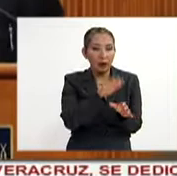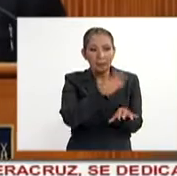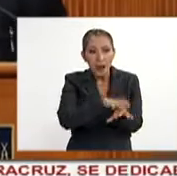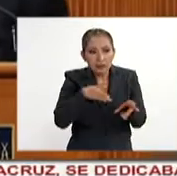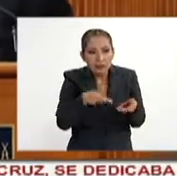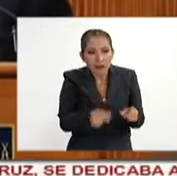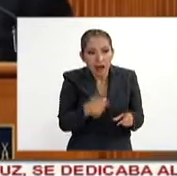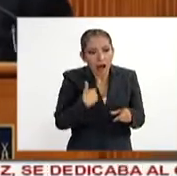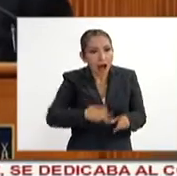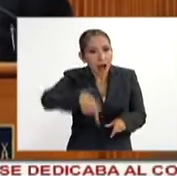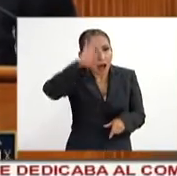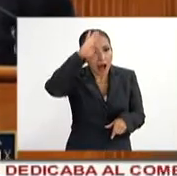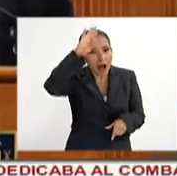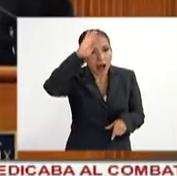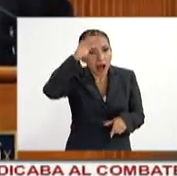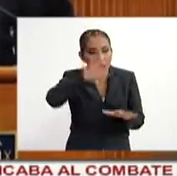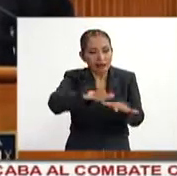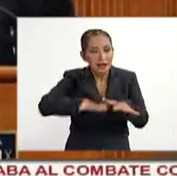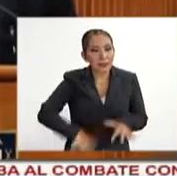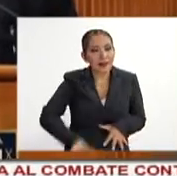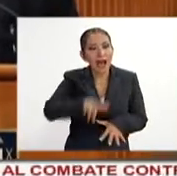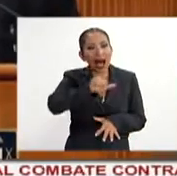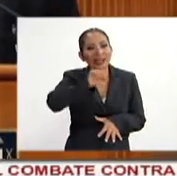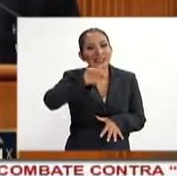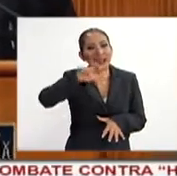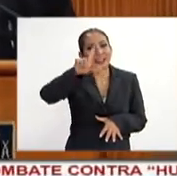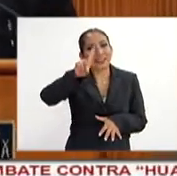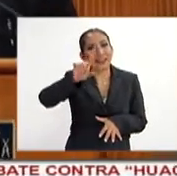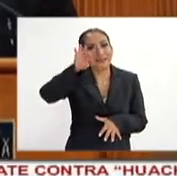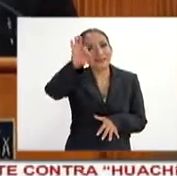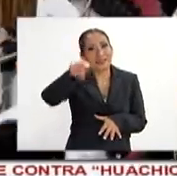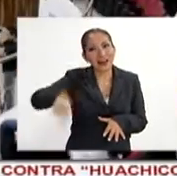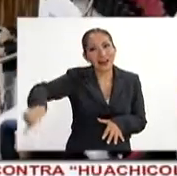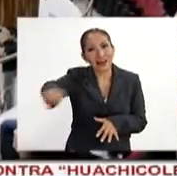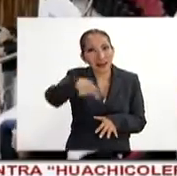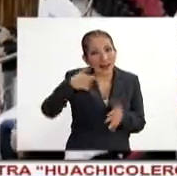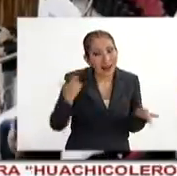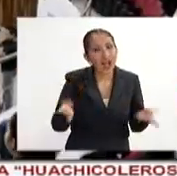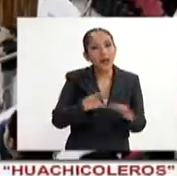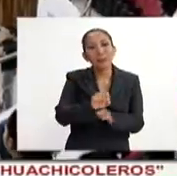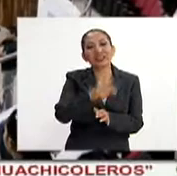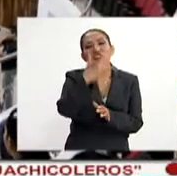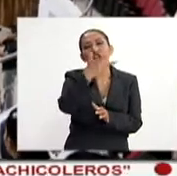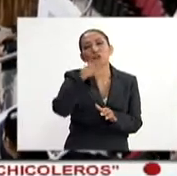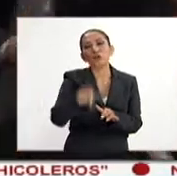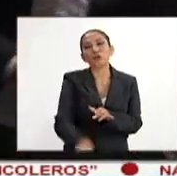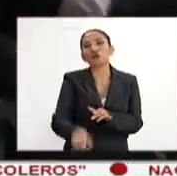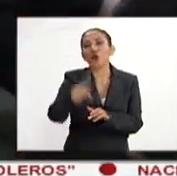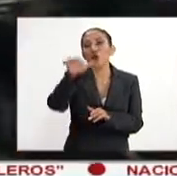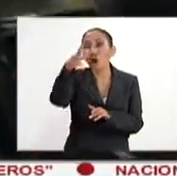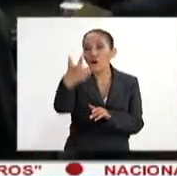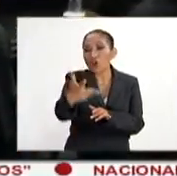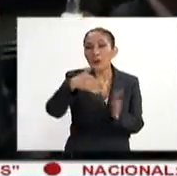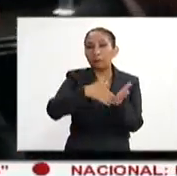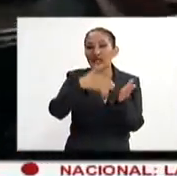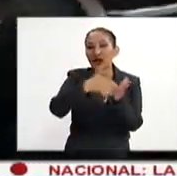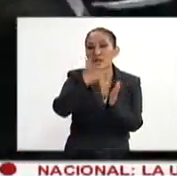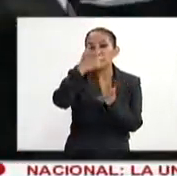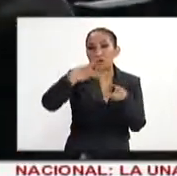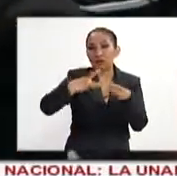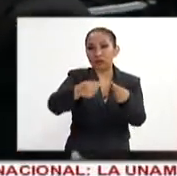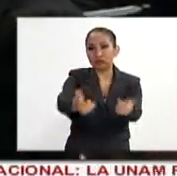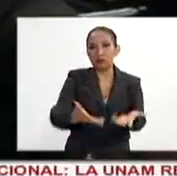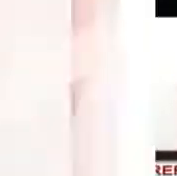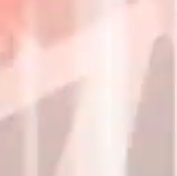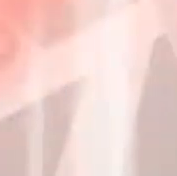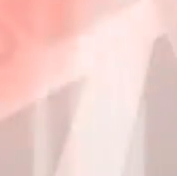le cuesta al país es el de la Asamblea Legislativa de la Ciudad de México, con 28.8 millones de pesos.